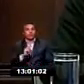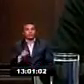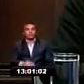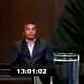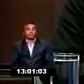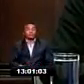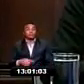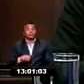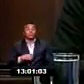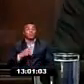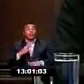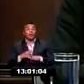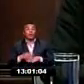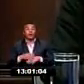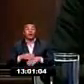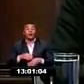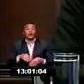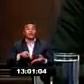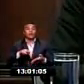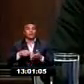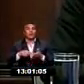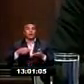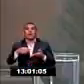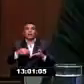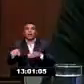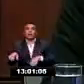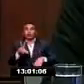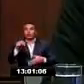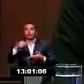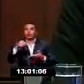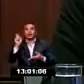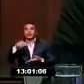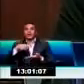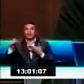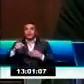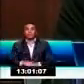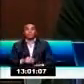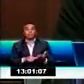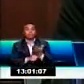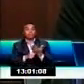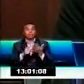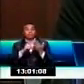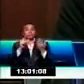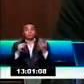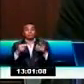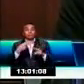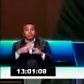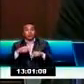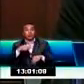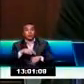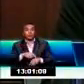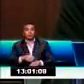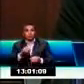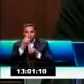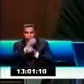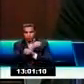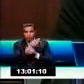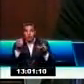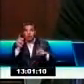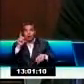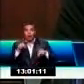refiero a los eventos que no necesitan autorización estatal. El ministro de Finanzas seguramente en unas horas les va a informar